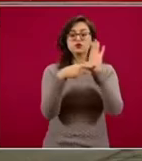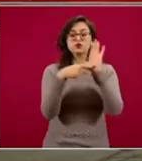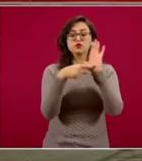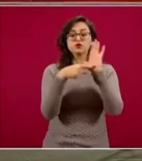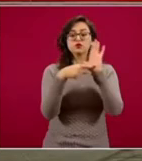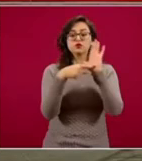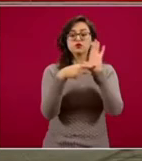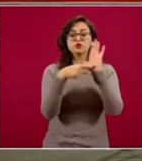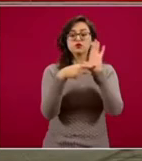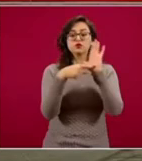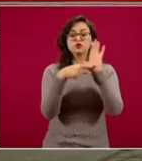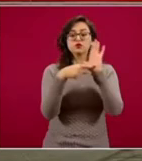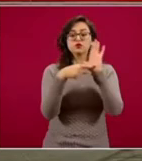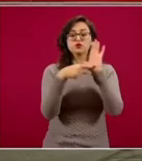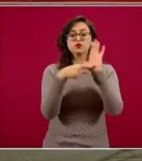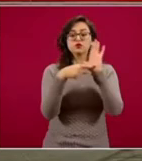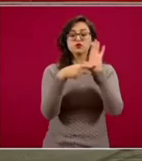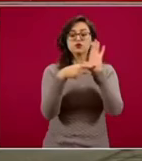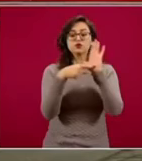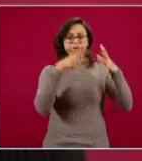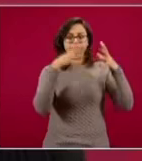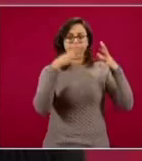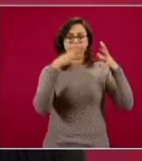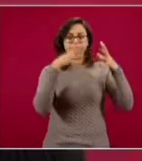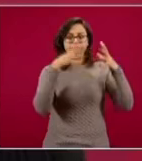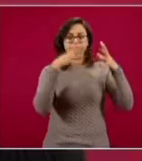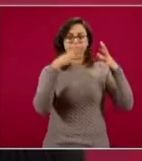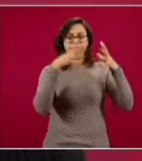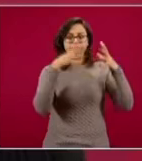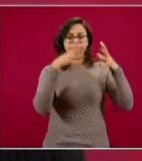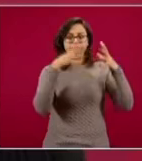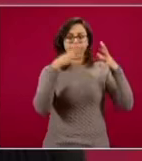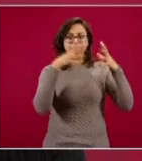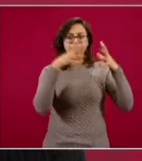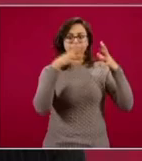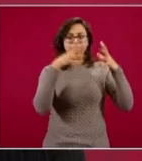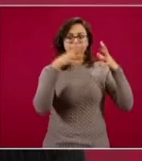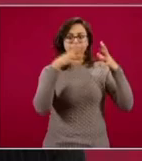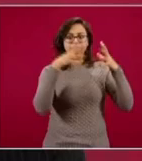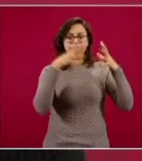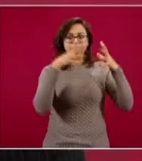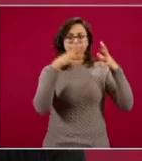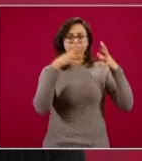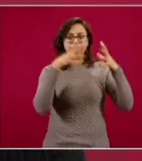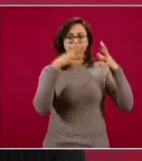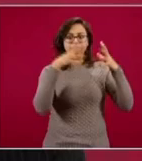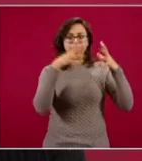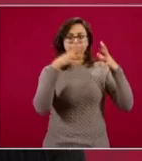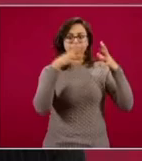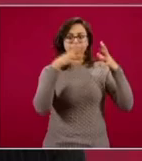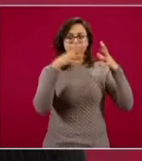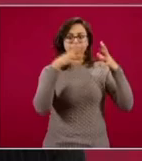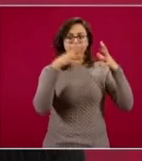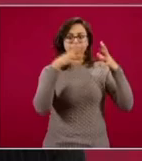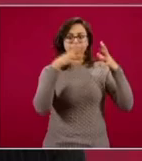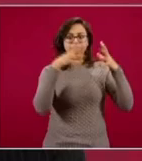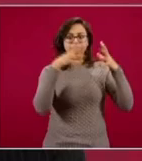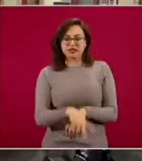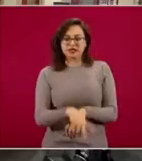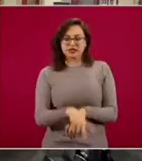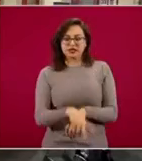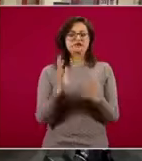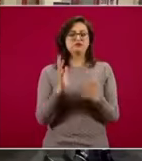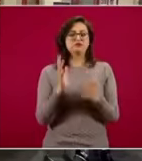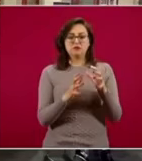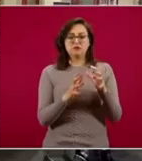federativas de pronto aumenta la cantidad de casos, o en las 5 o 6 que hemos destacado, donde francamente aumentó a